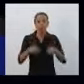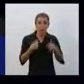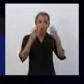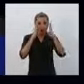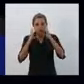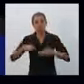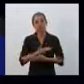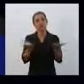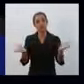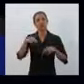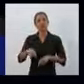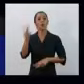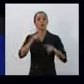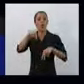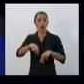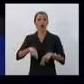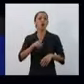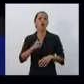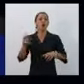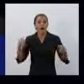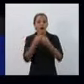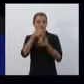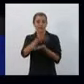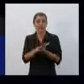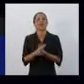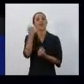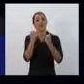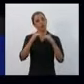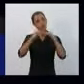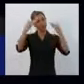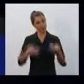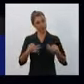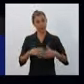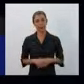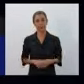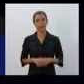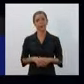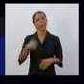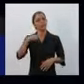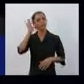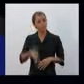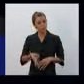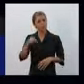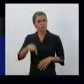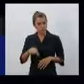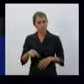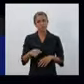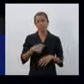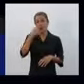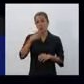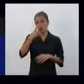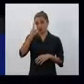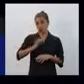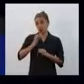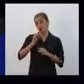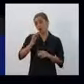acuerdo de cómo tener una economía estable ahora también quiero decir que sé que especialmente el último año y medio la carga